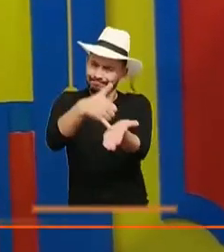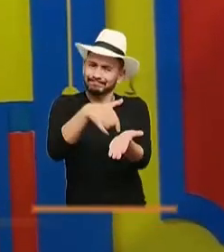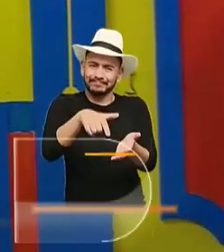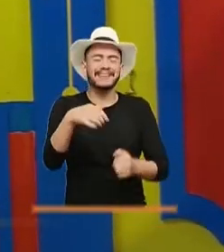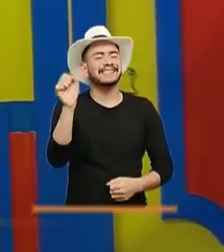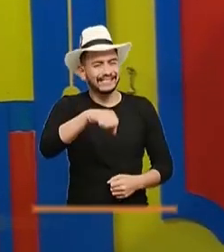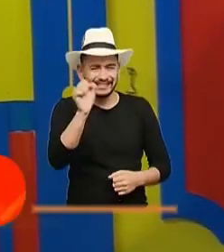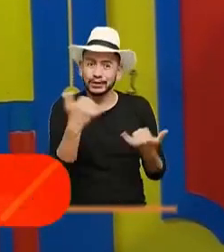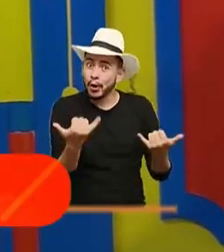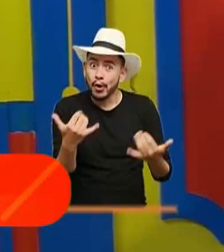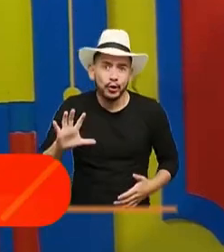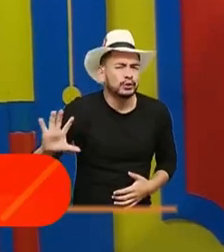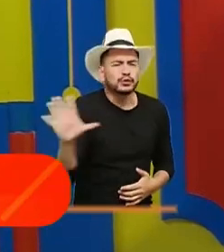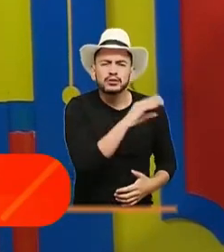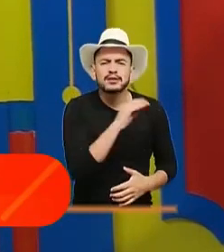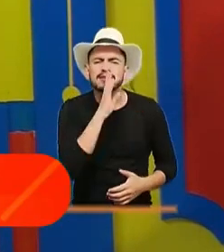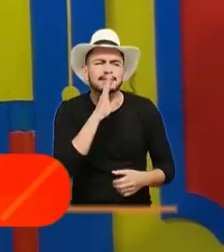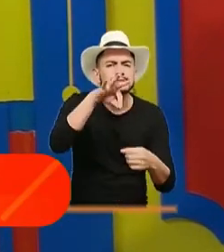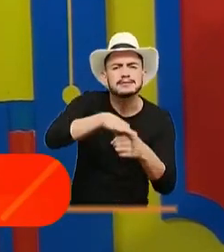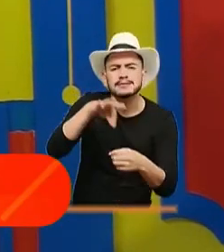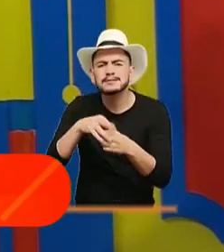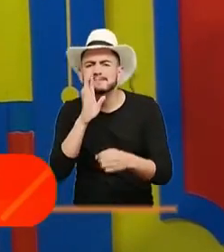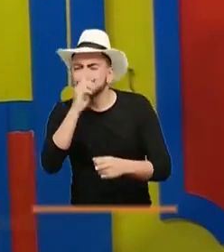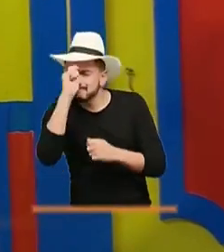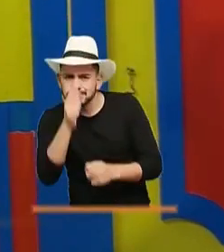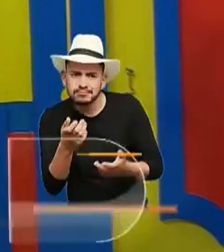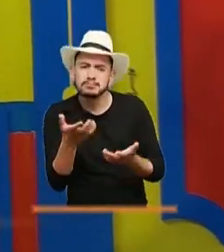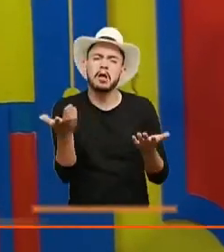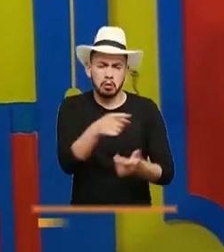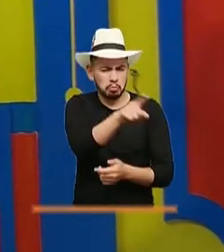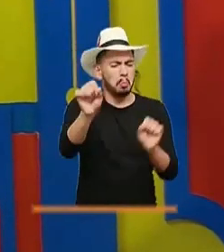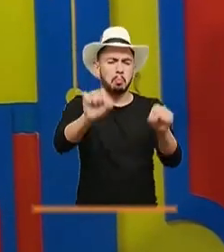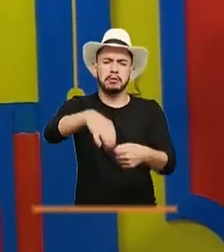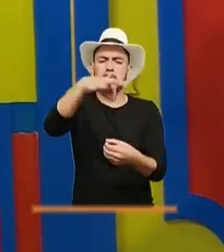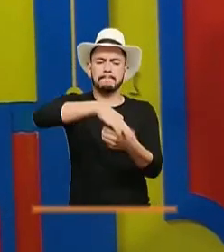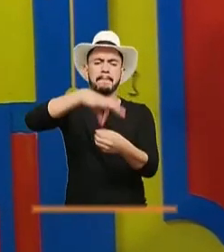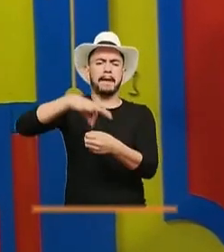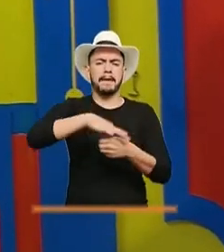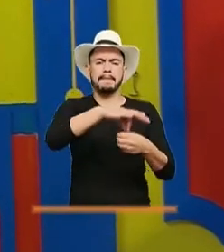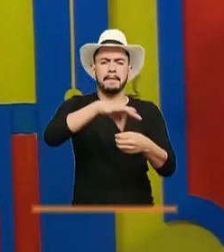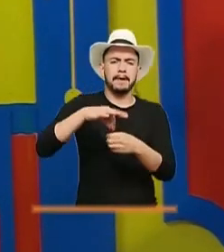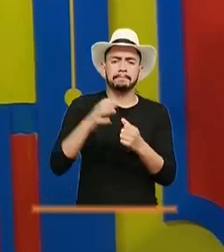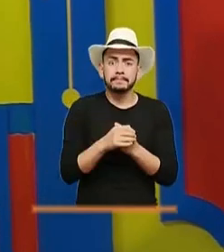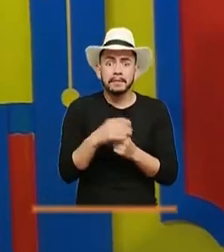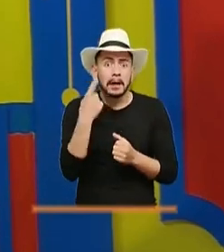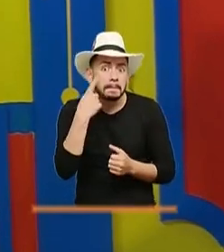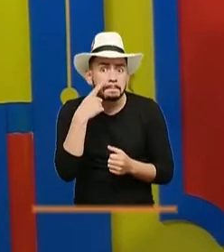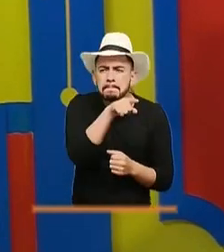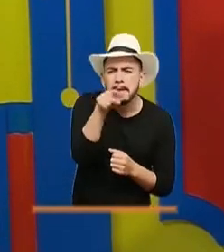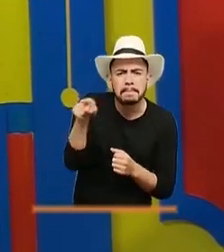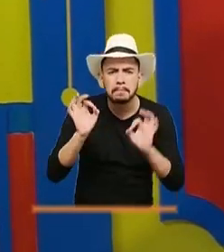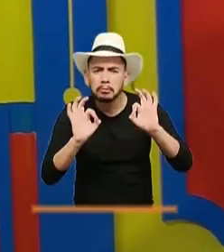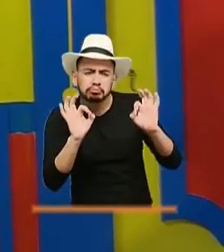votar por el Rey del Pueblo, premio que este año busca hacer un reconocimiento al trovador que logre mayor respaldo del